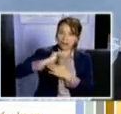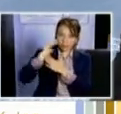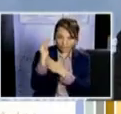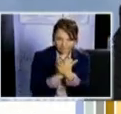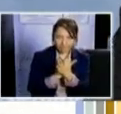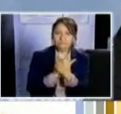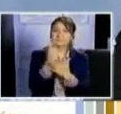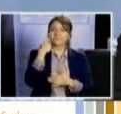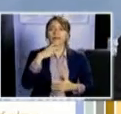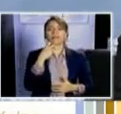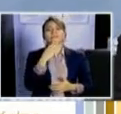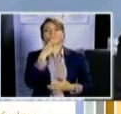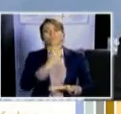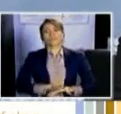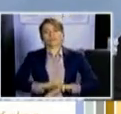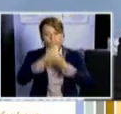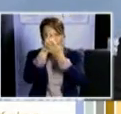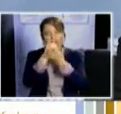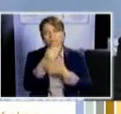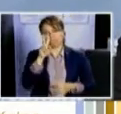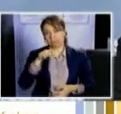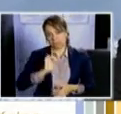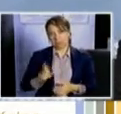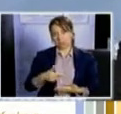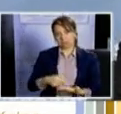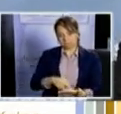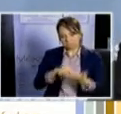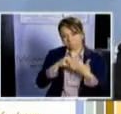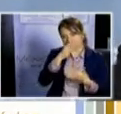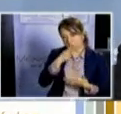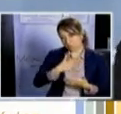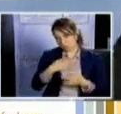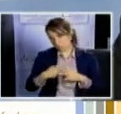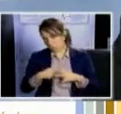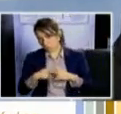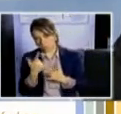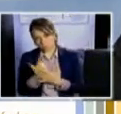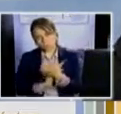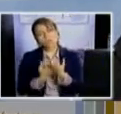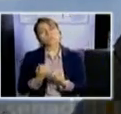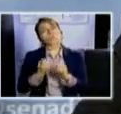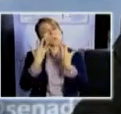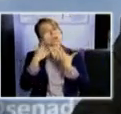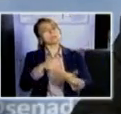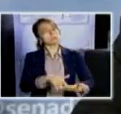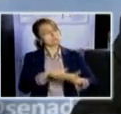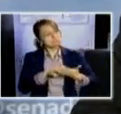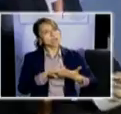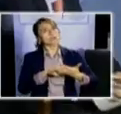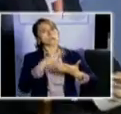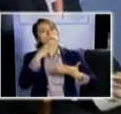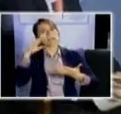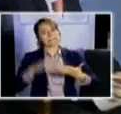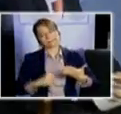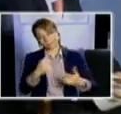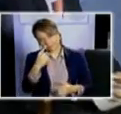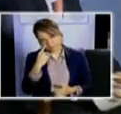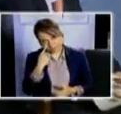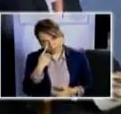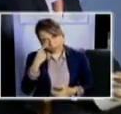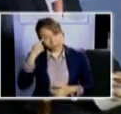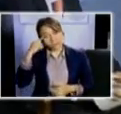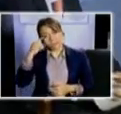alentadores. Decir, por ejemplo, y tengo los datos, que China